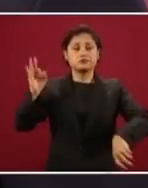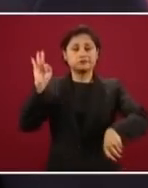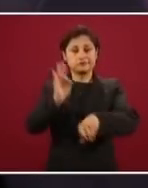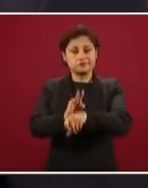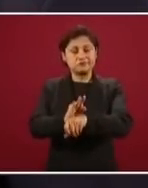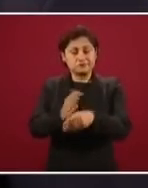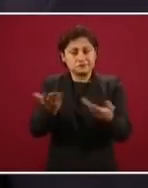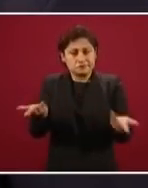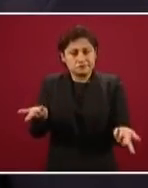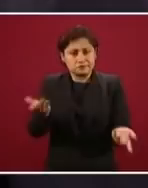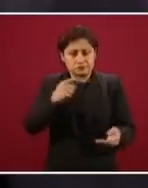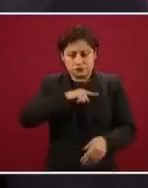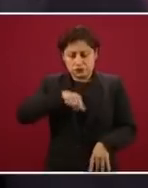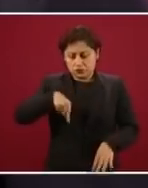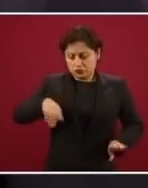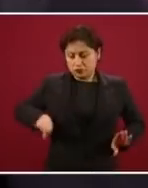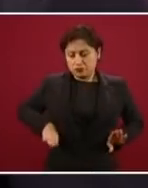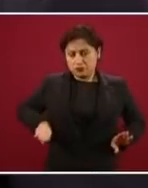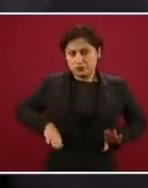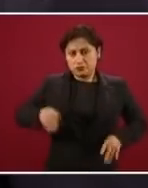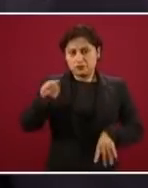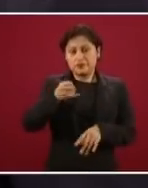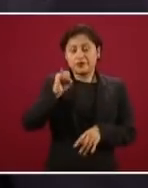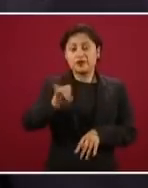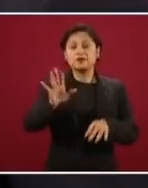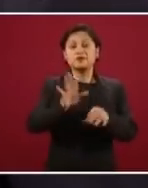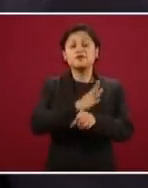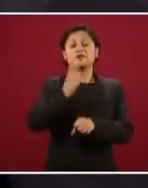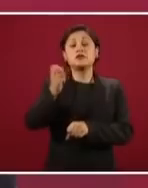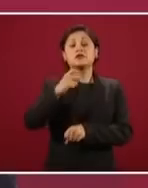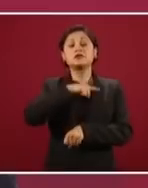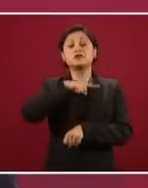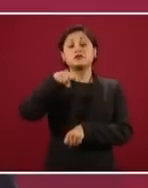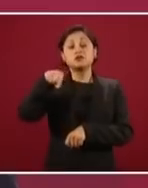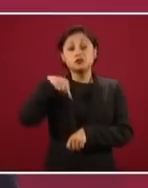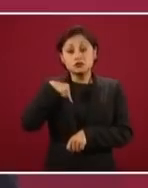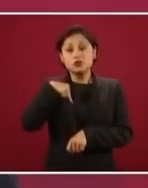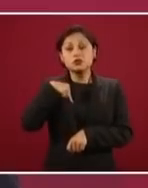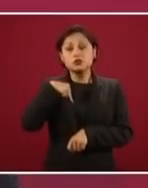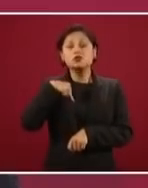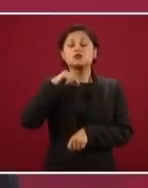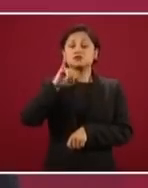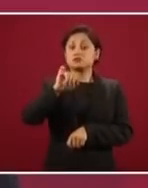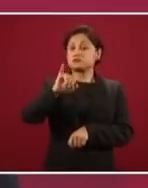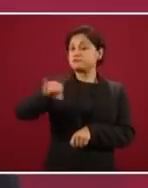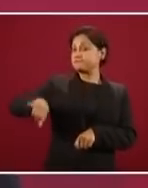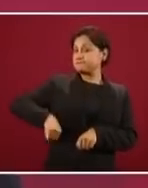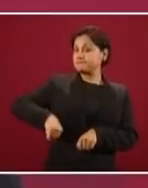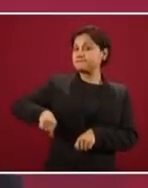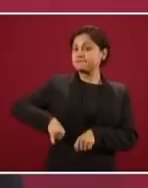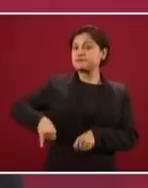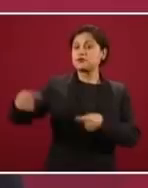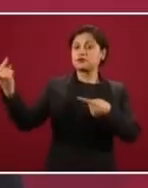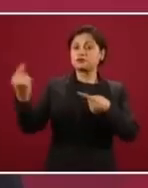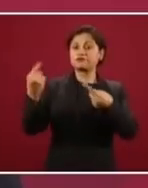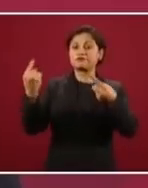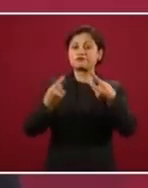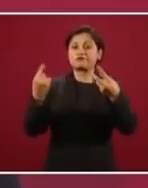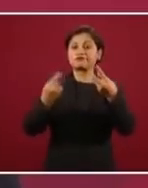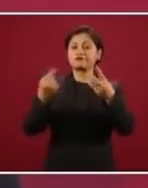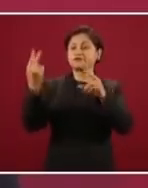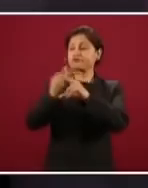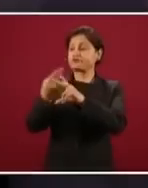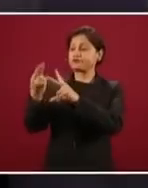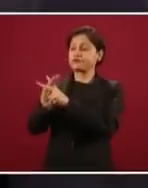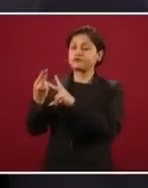entonces si nos importa mucho es que les aclaren y todos estos crímenes lamentables